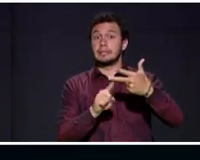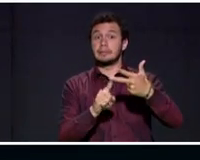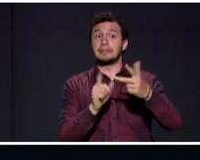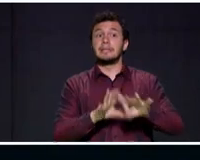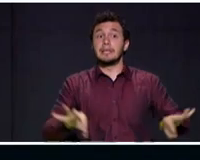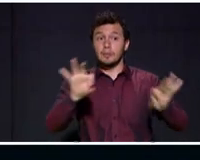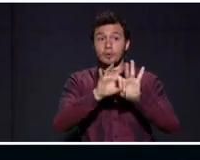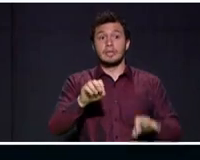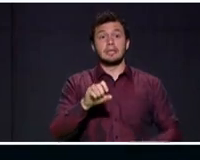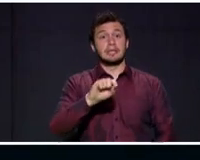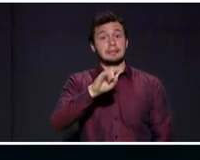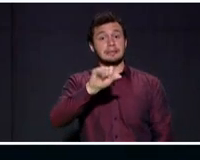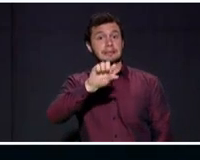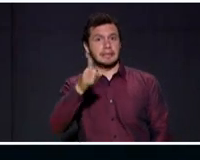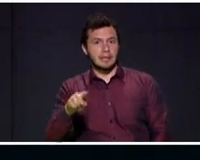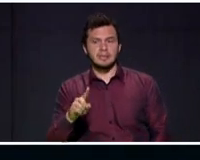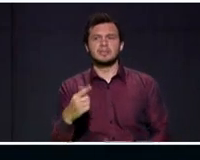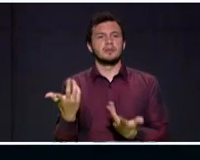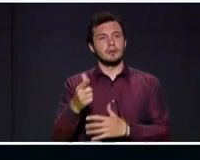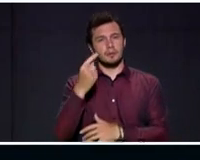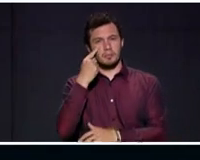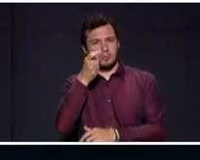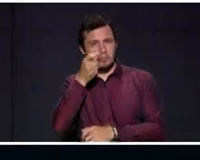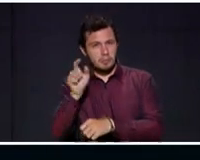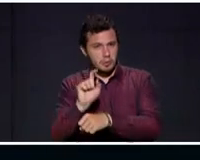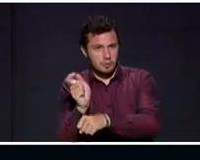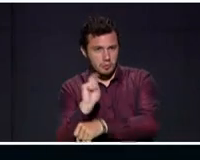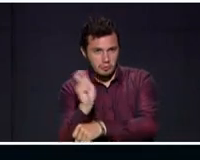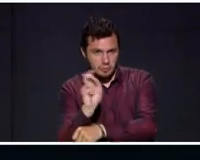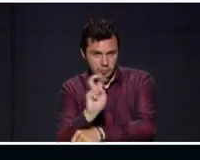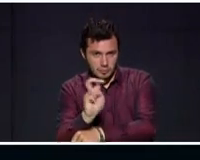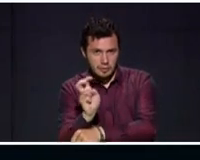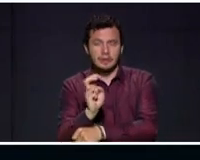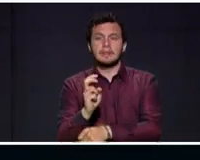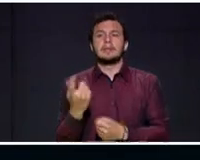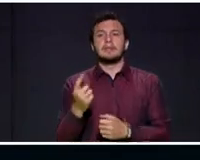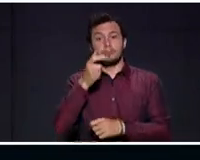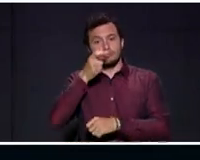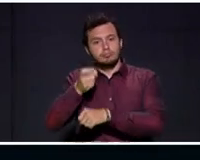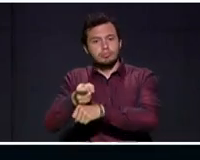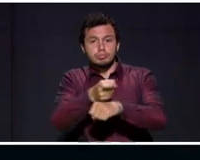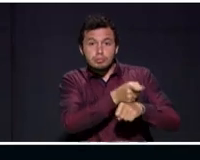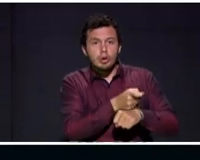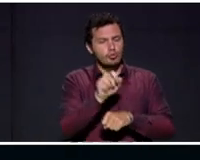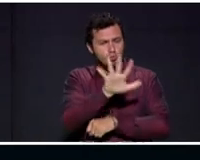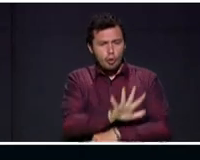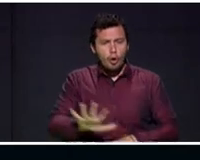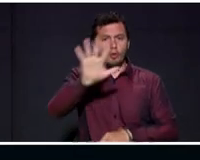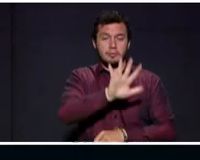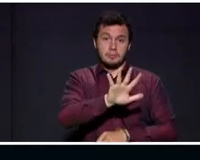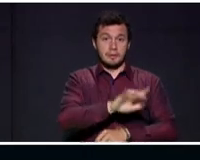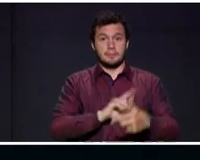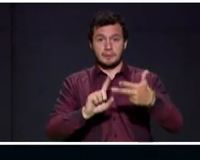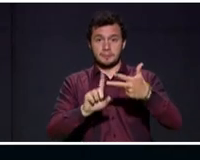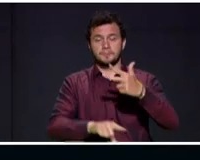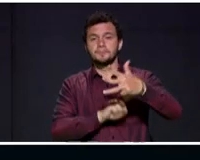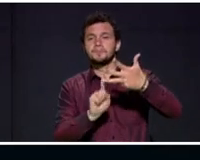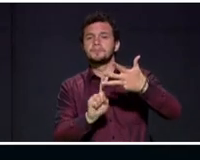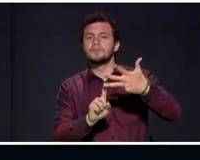fiscalía de la procuraduría de la contraloría en todo el departamento cuarto la tecnología